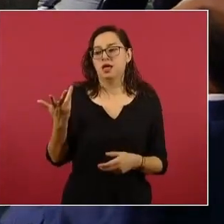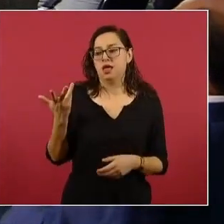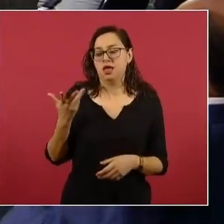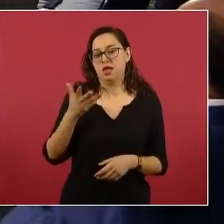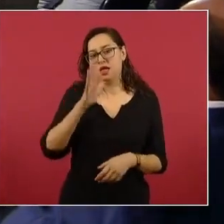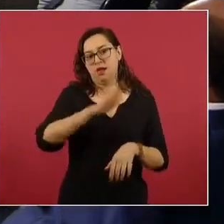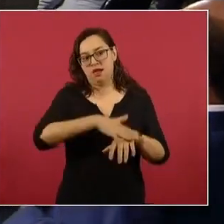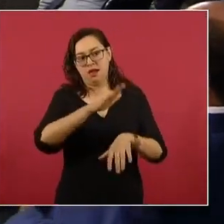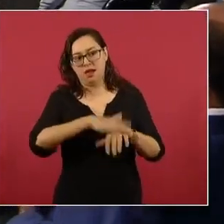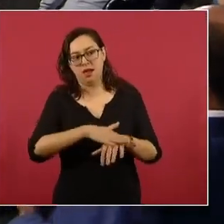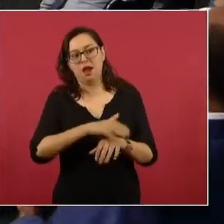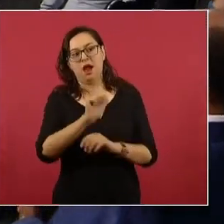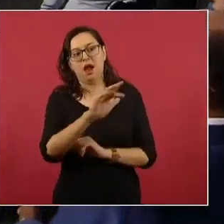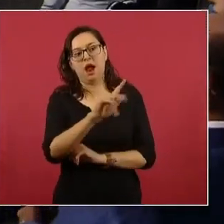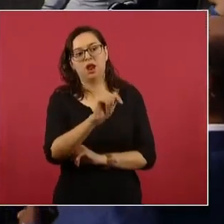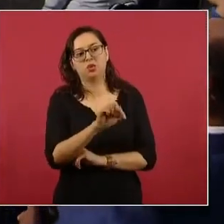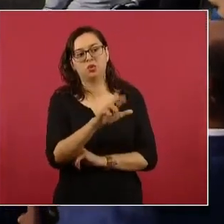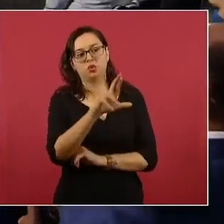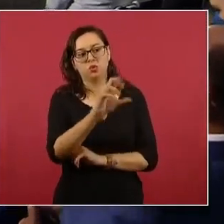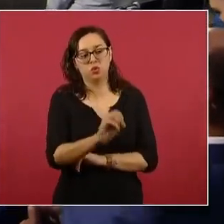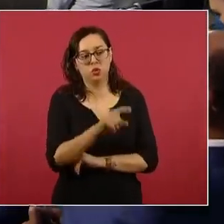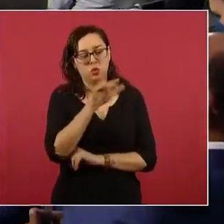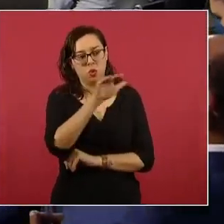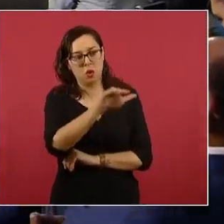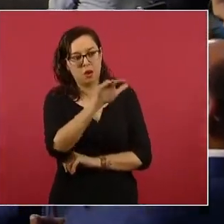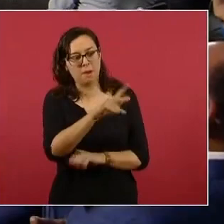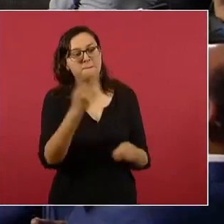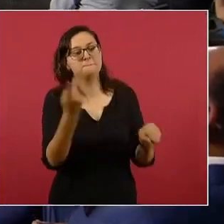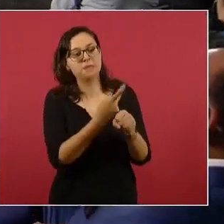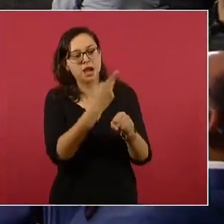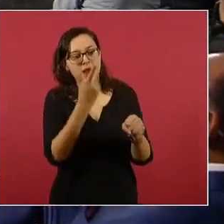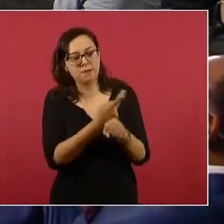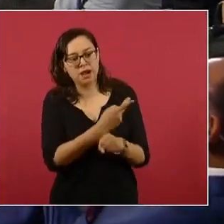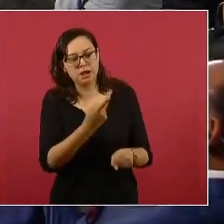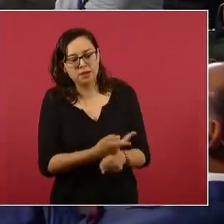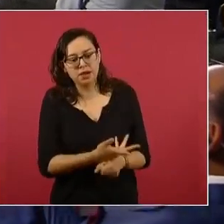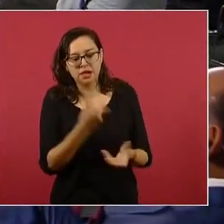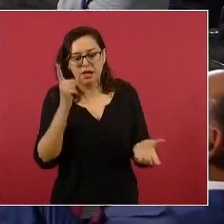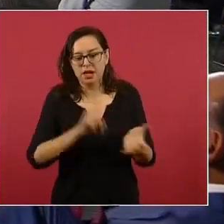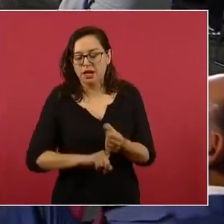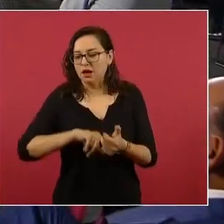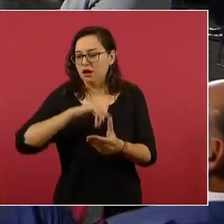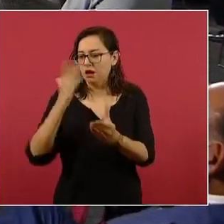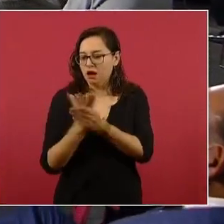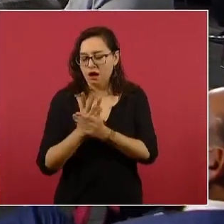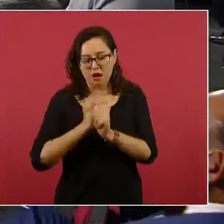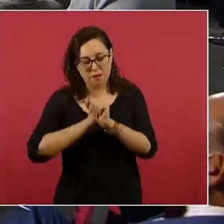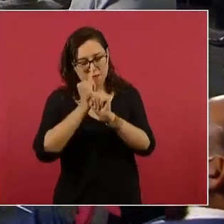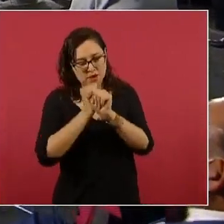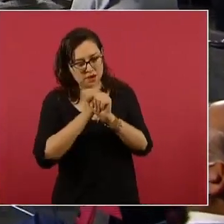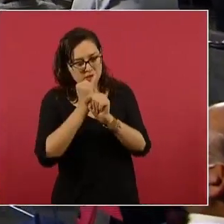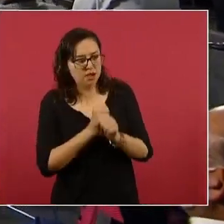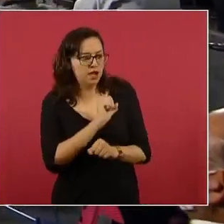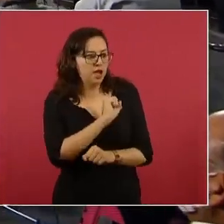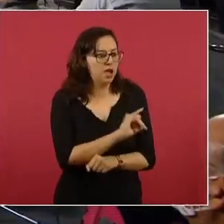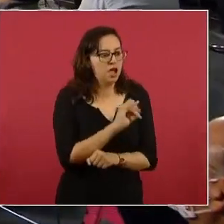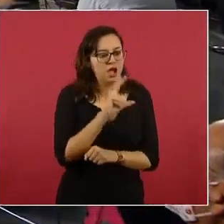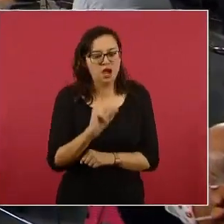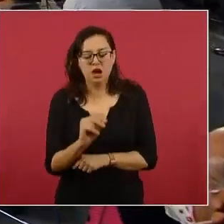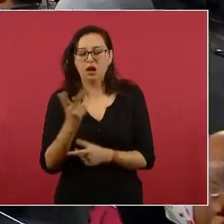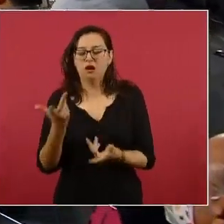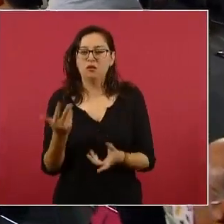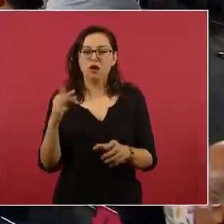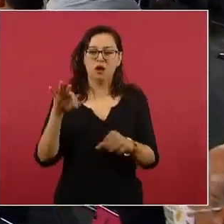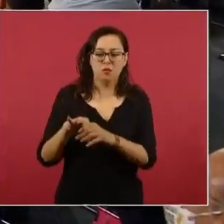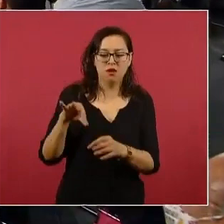Arturo Ansúrez para pues preguntarle todo esto que está pasando con estas carpetas de investigación, más allá del proceso